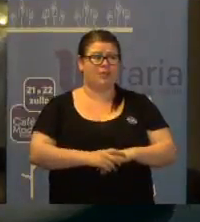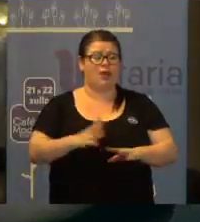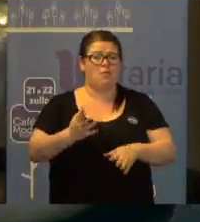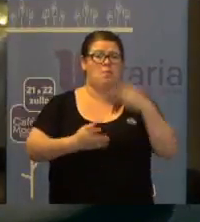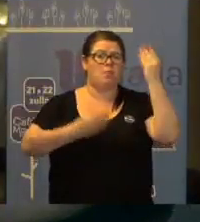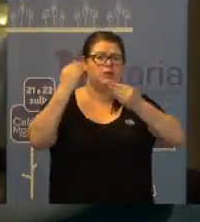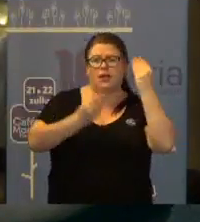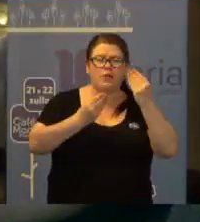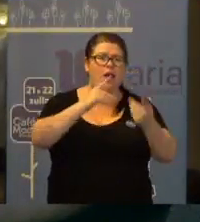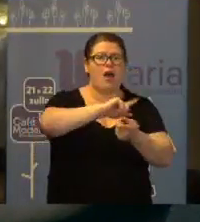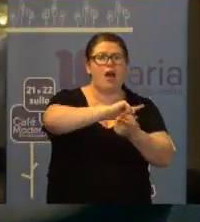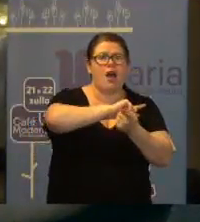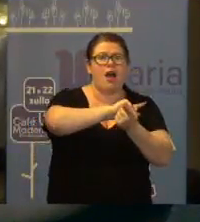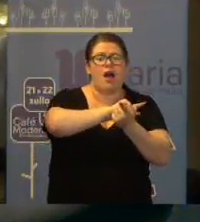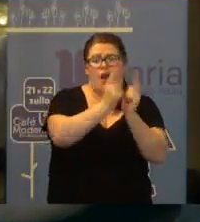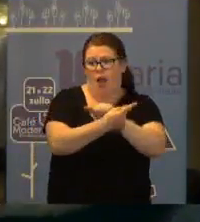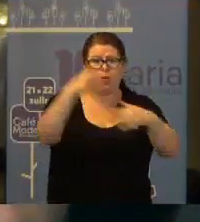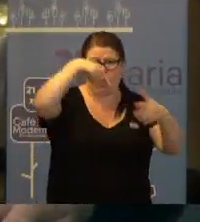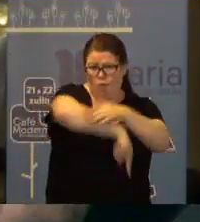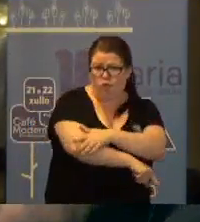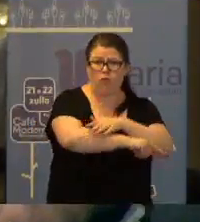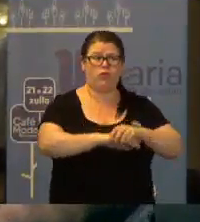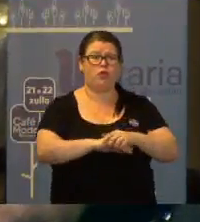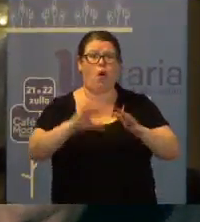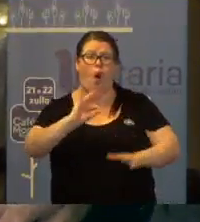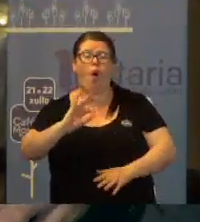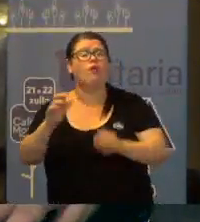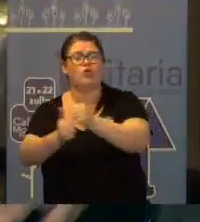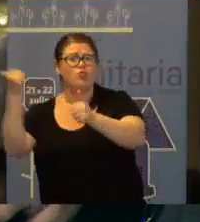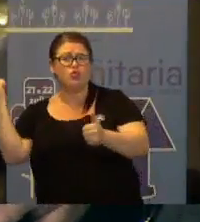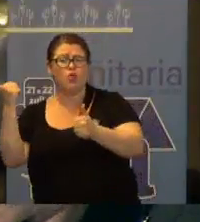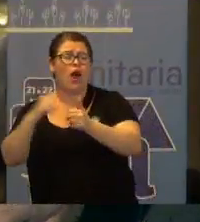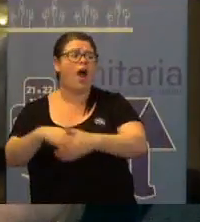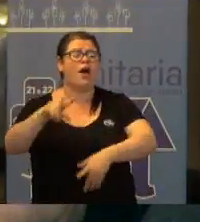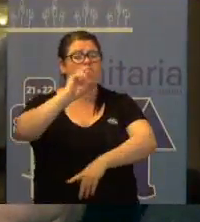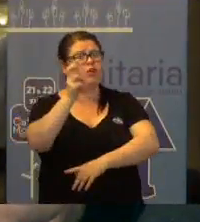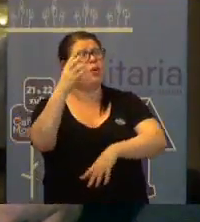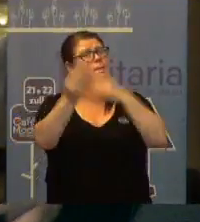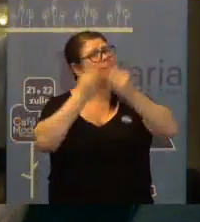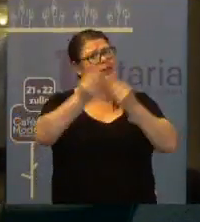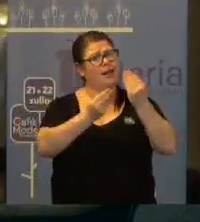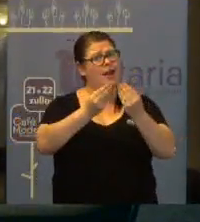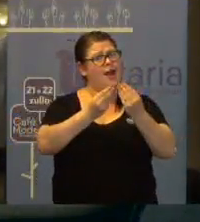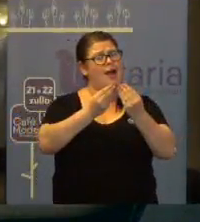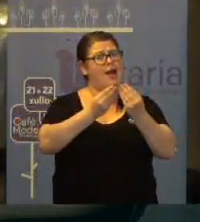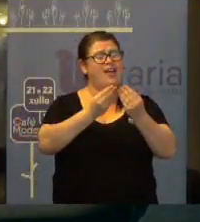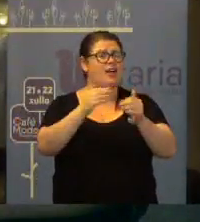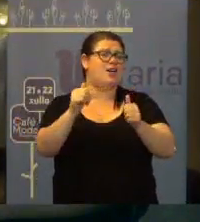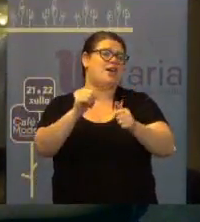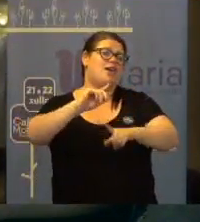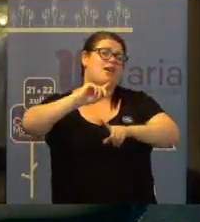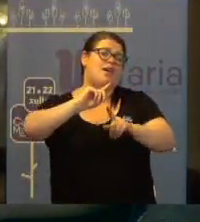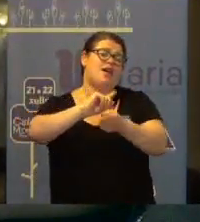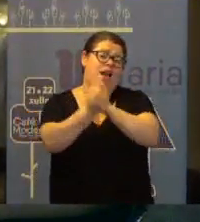Alguns pensarán que necesita cambios profundos e un proceso de ruptura e outros simplemente pensarán que necesita cambios reformistas. Pero en todo